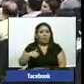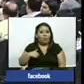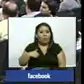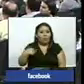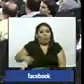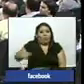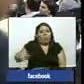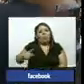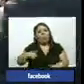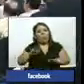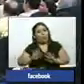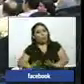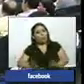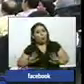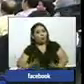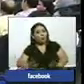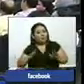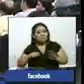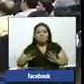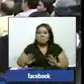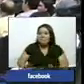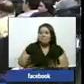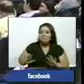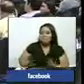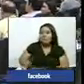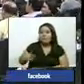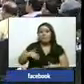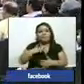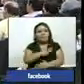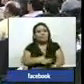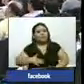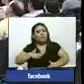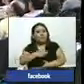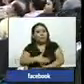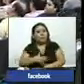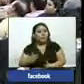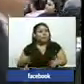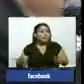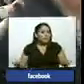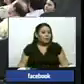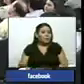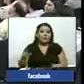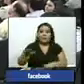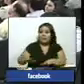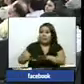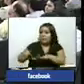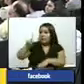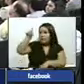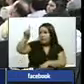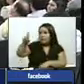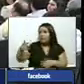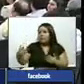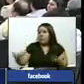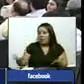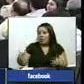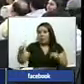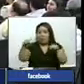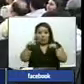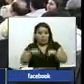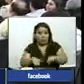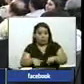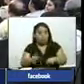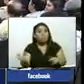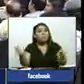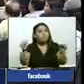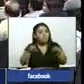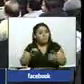creo que la llevo tranquilo, la llevo al suave, disfrutándola, y por eso quizás, gracias a Dios, hoy me ha permitido